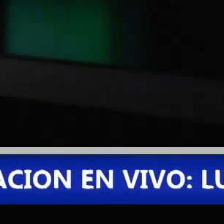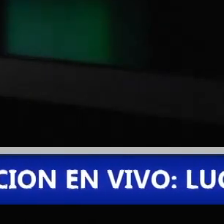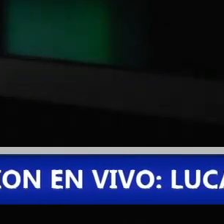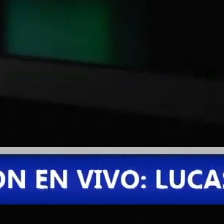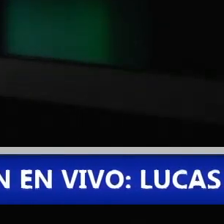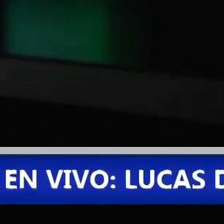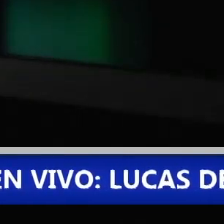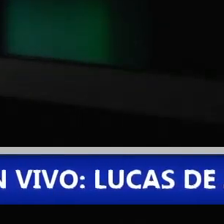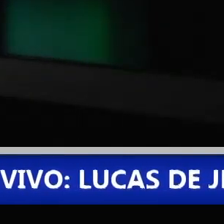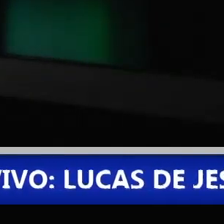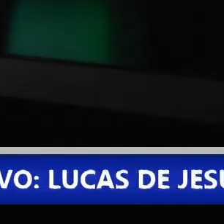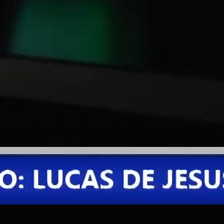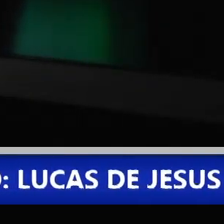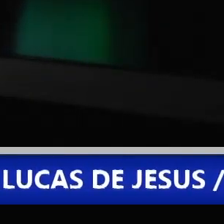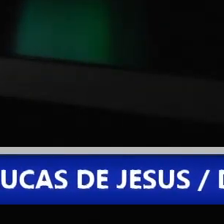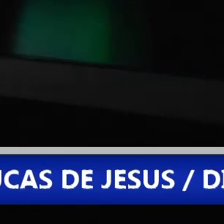ah